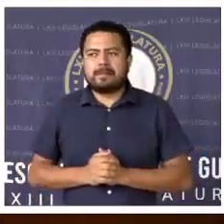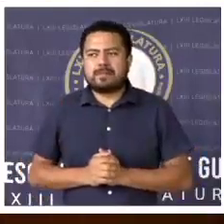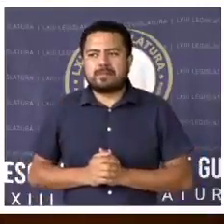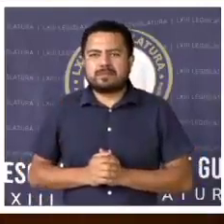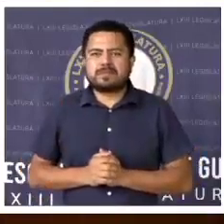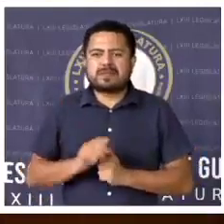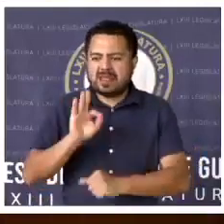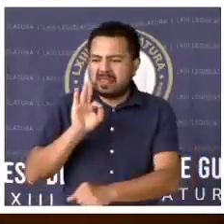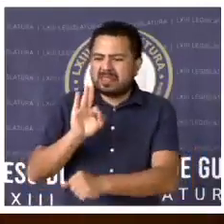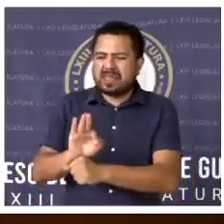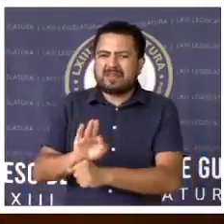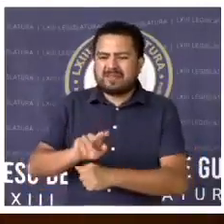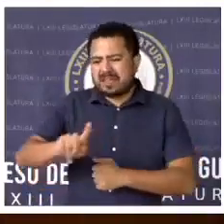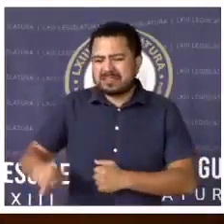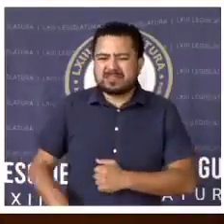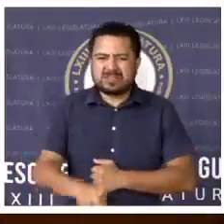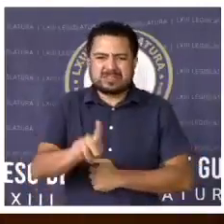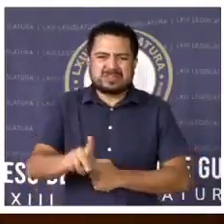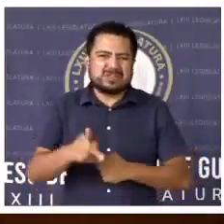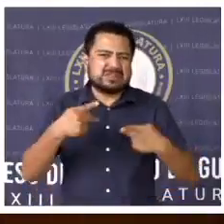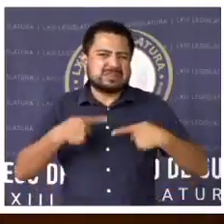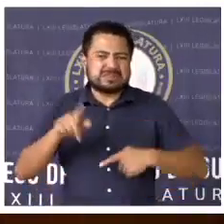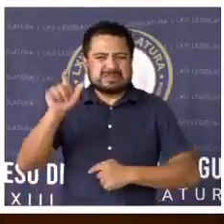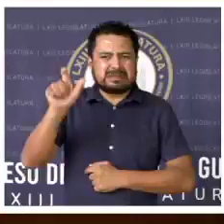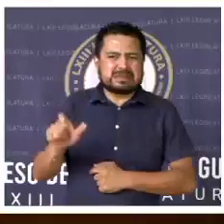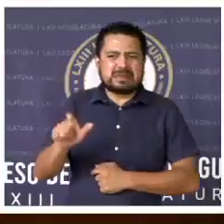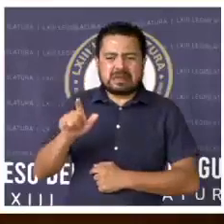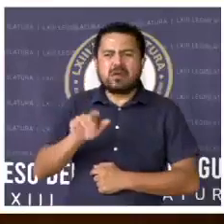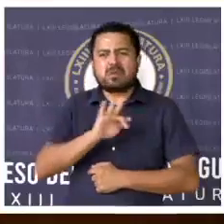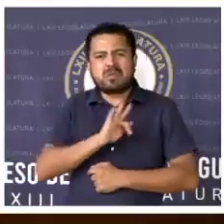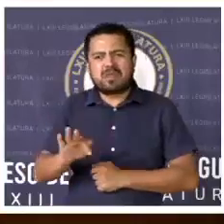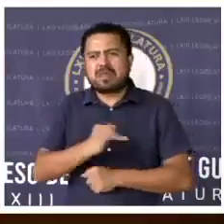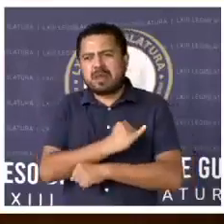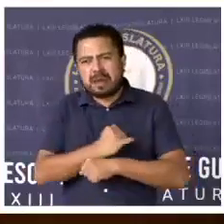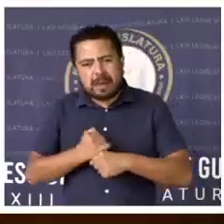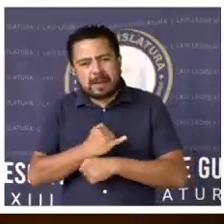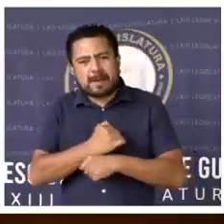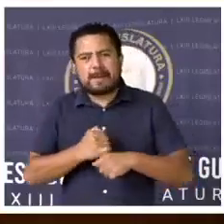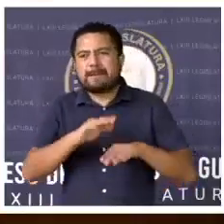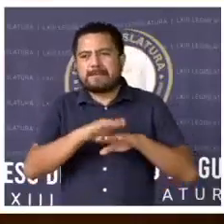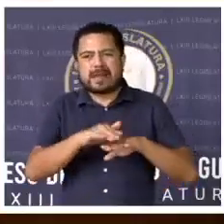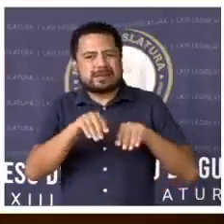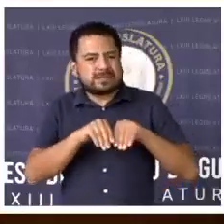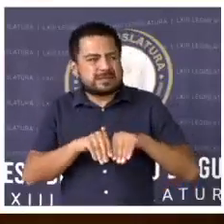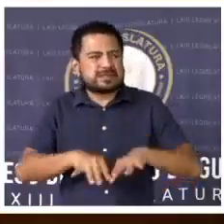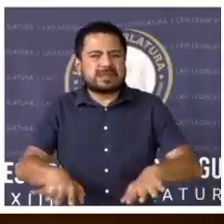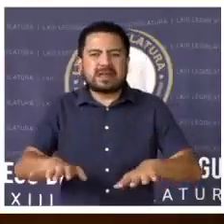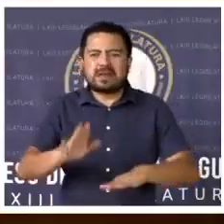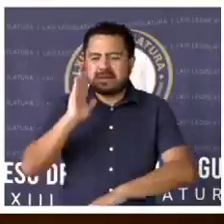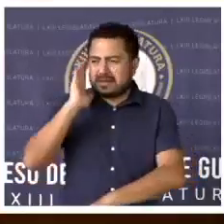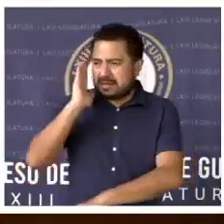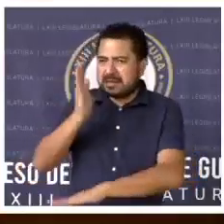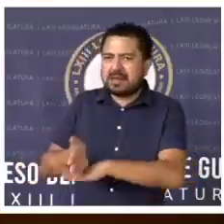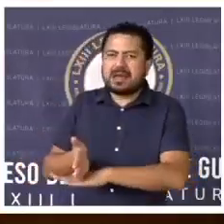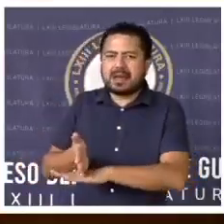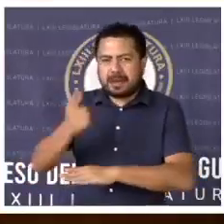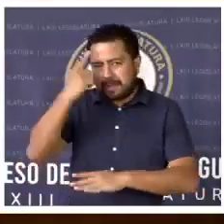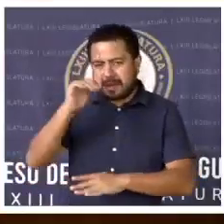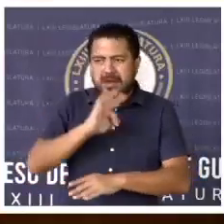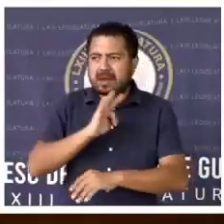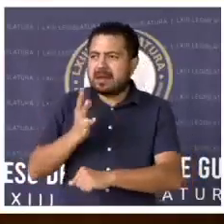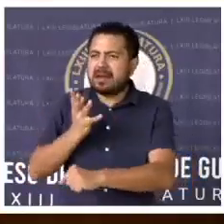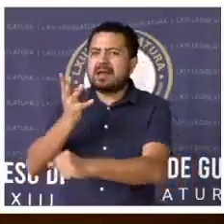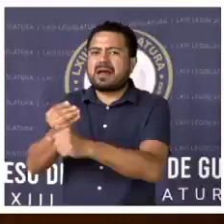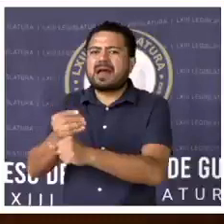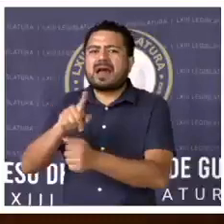defensor del pueblo capaz de investigar y promover la sanción para la reparación